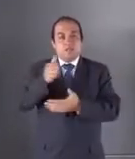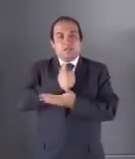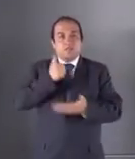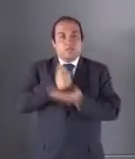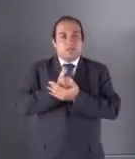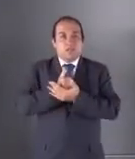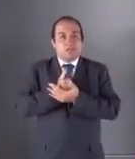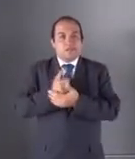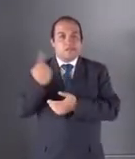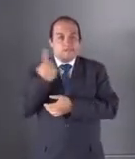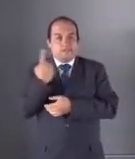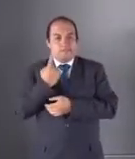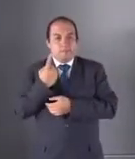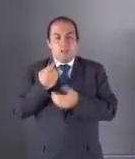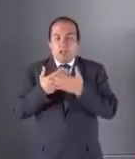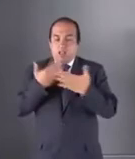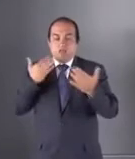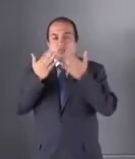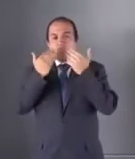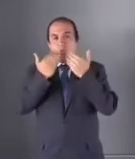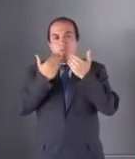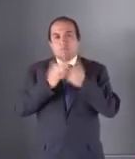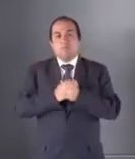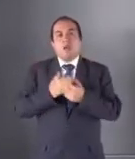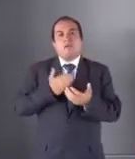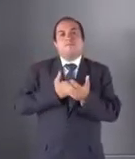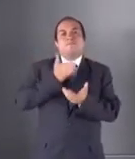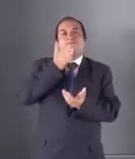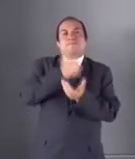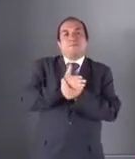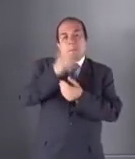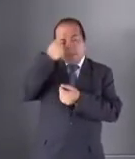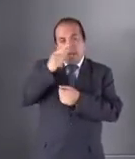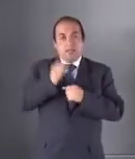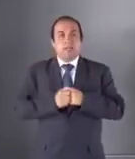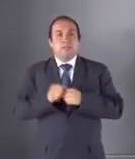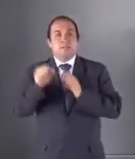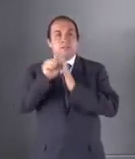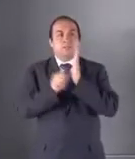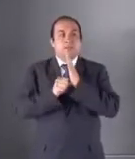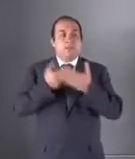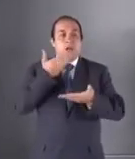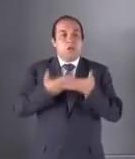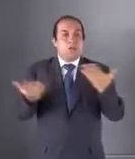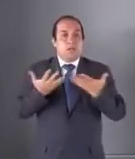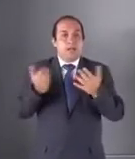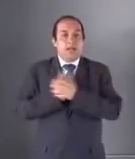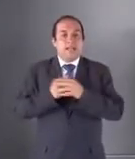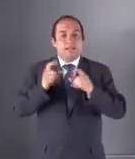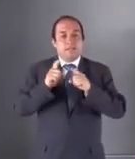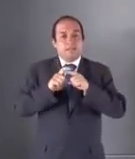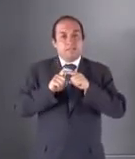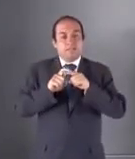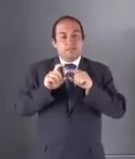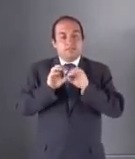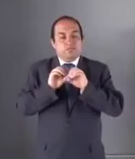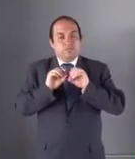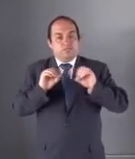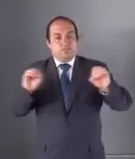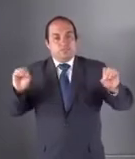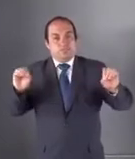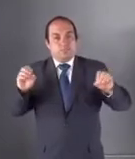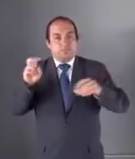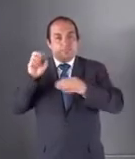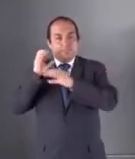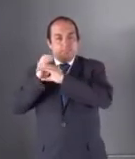tenían acceso a muchos servicios. Y hoy lo que hace el Cablebus es no solo dar una mejorar